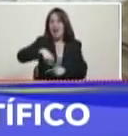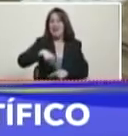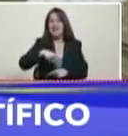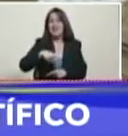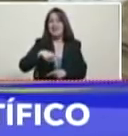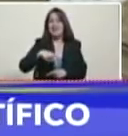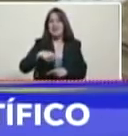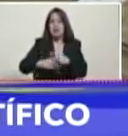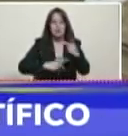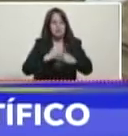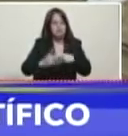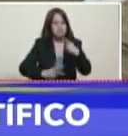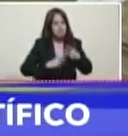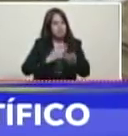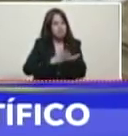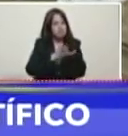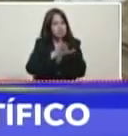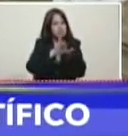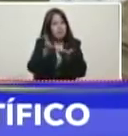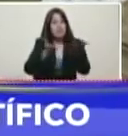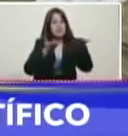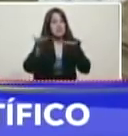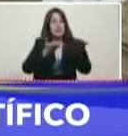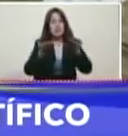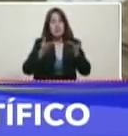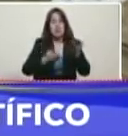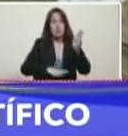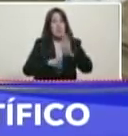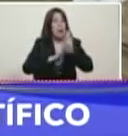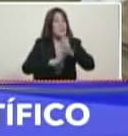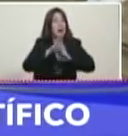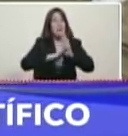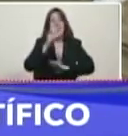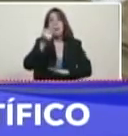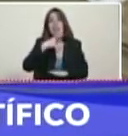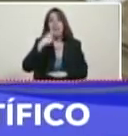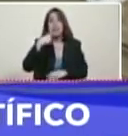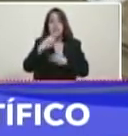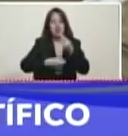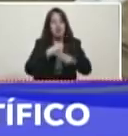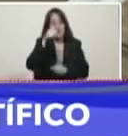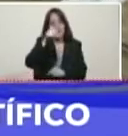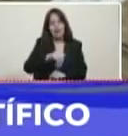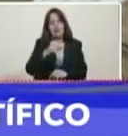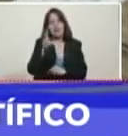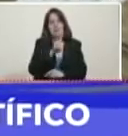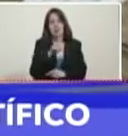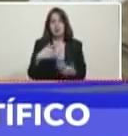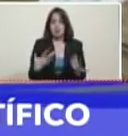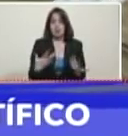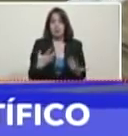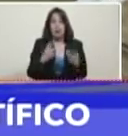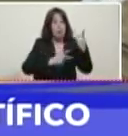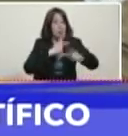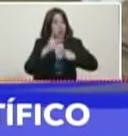y progresivamente ir a la producción de la mayor cantidad de medicamentos básicos esenciales. Es